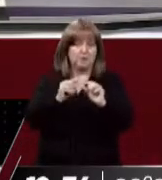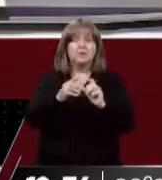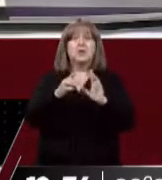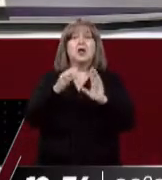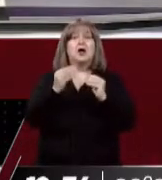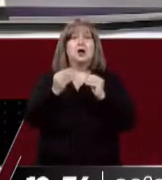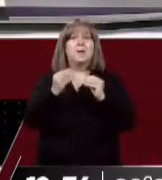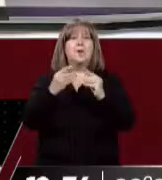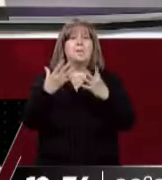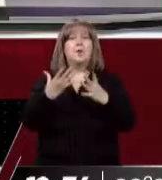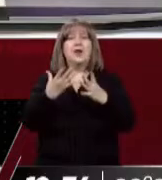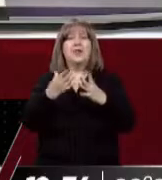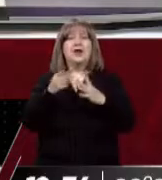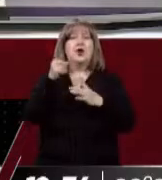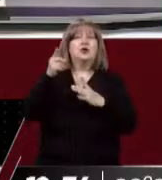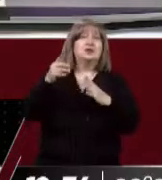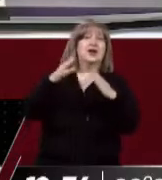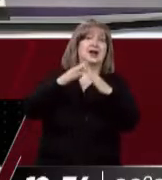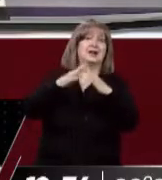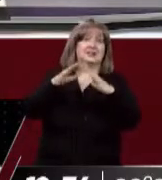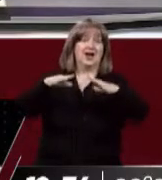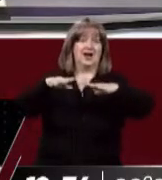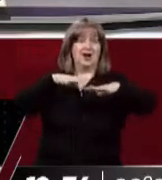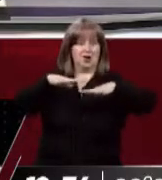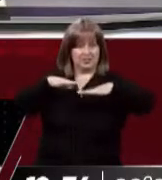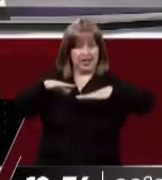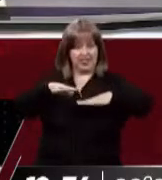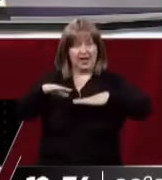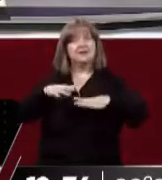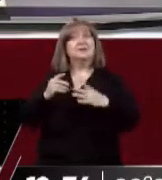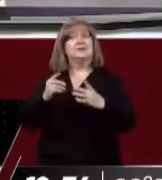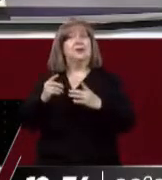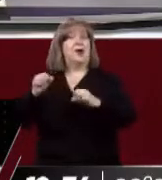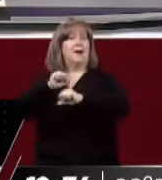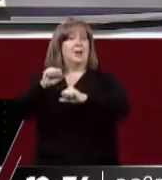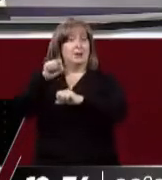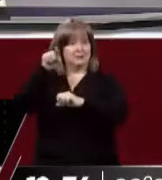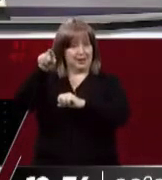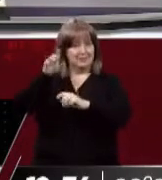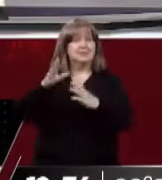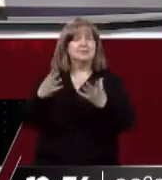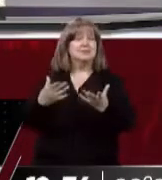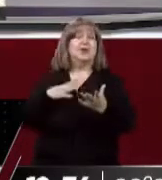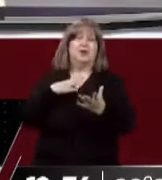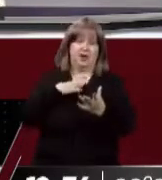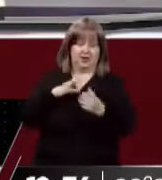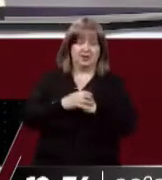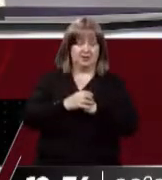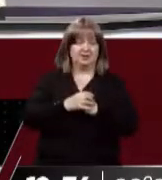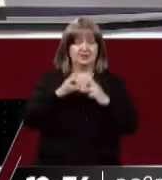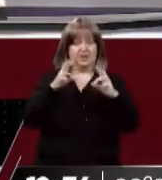de qué manera posiblemente querían encontrar la casa rosada pero faltará mucho más seguramente y posibles ramificaciones hacia los otros conocidos